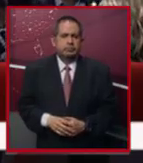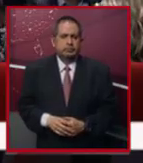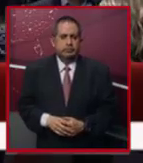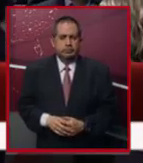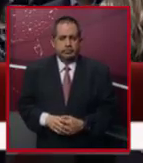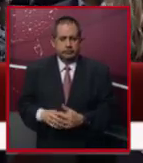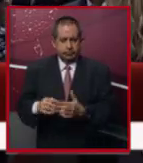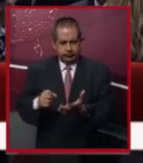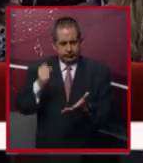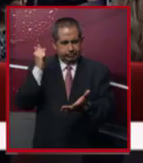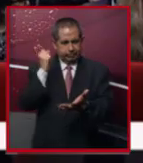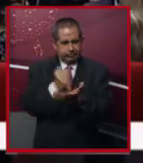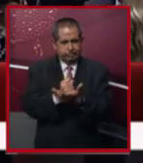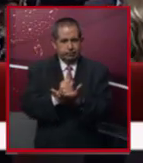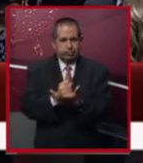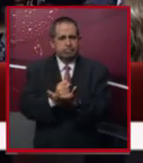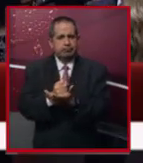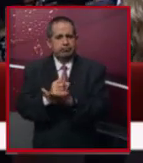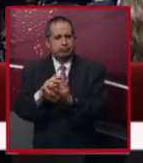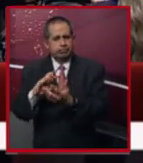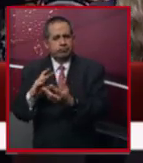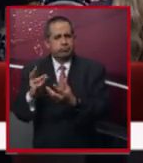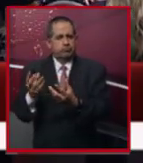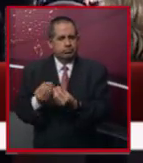Aprobado en lo general